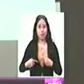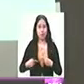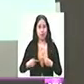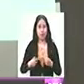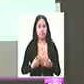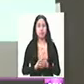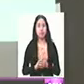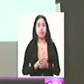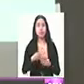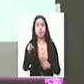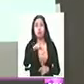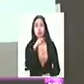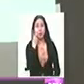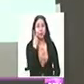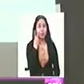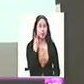están viendo